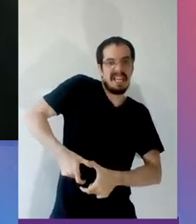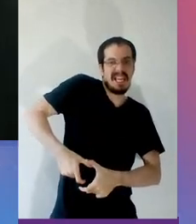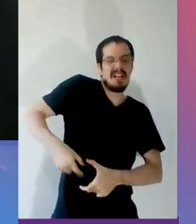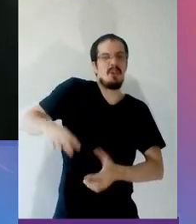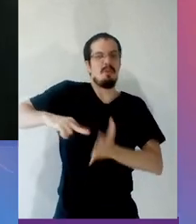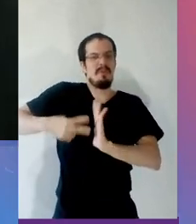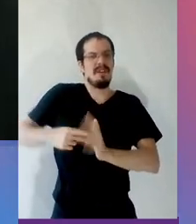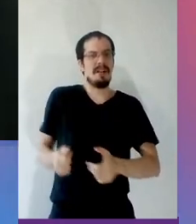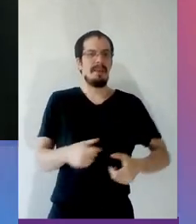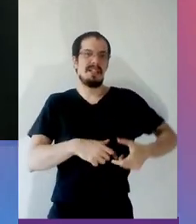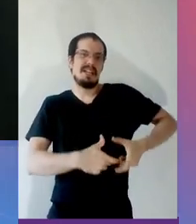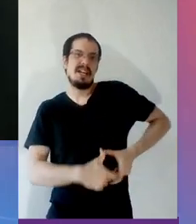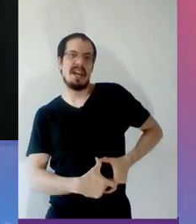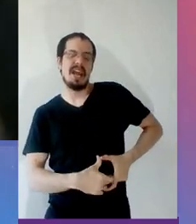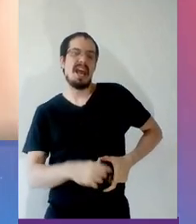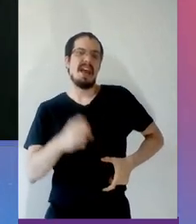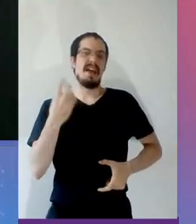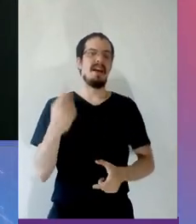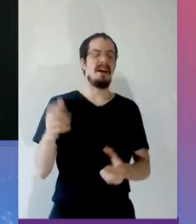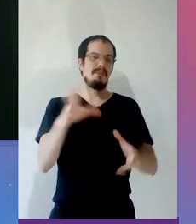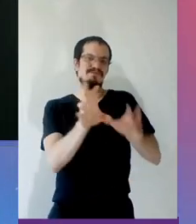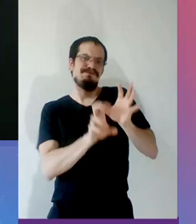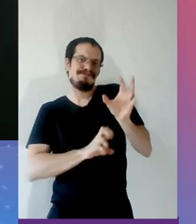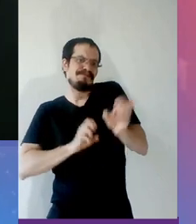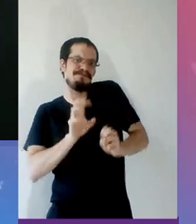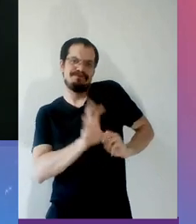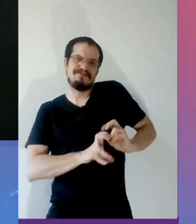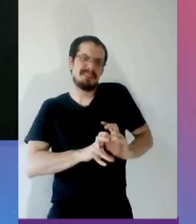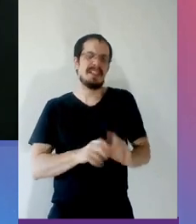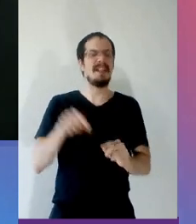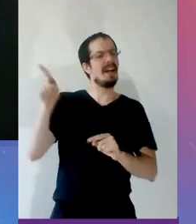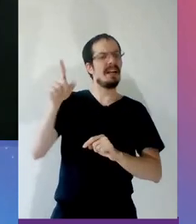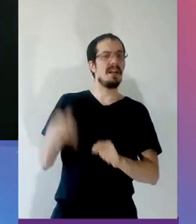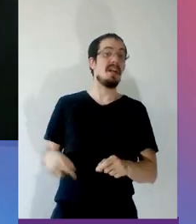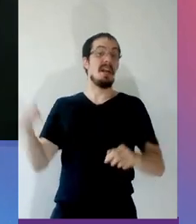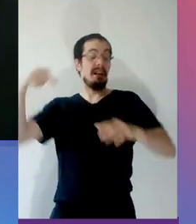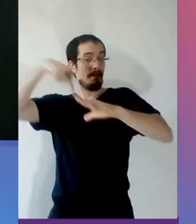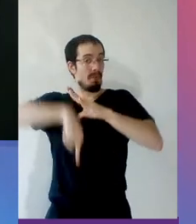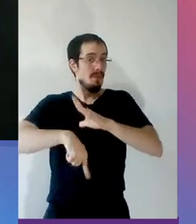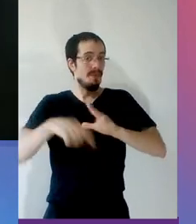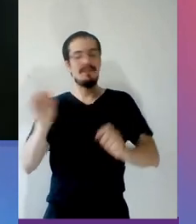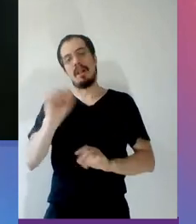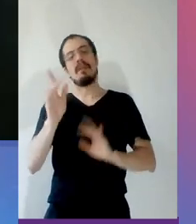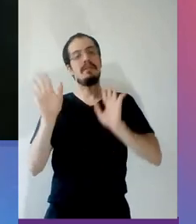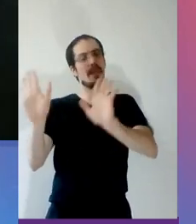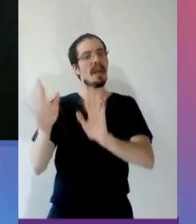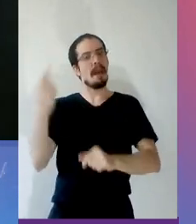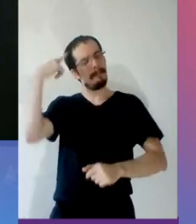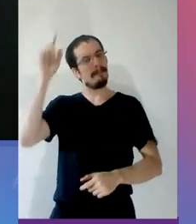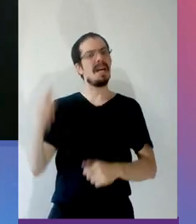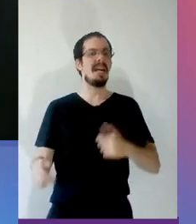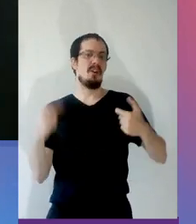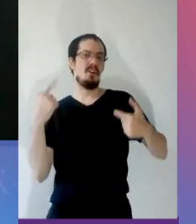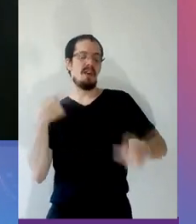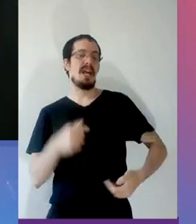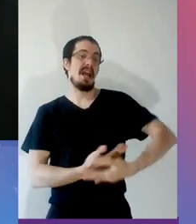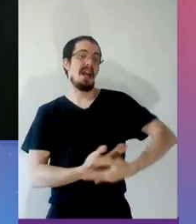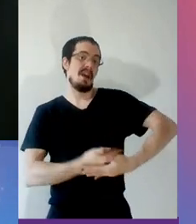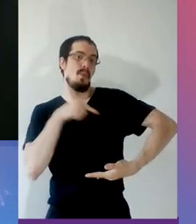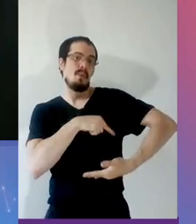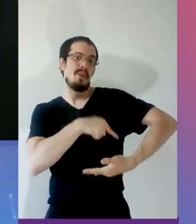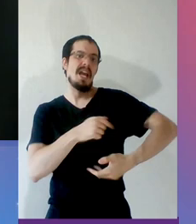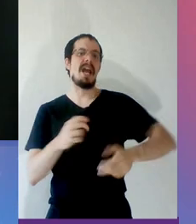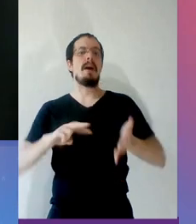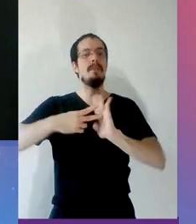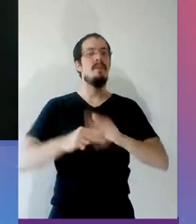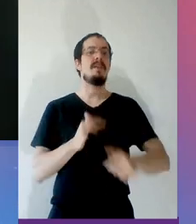menos atrapador de plaquetas. Bueno, no vamos a entrar en la medicina, sino que el estrés tóxico genera secuelas en el